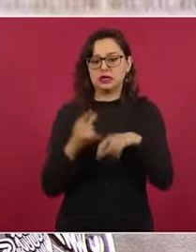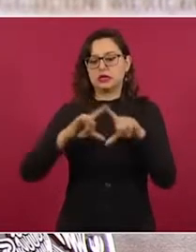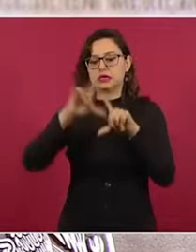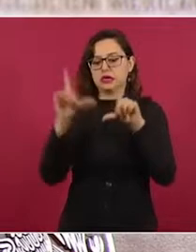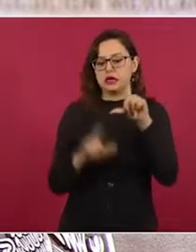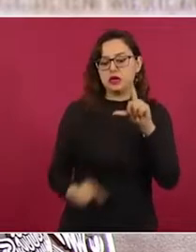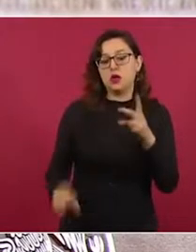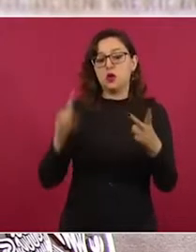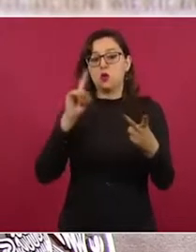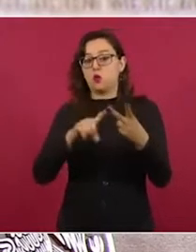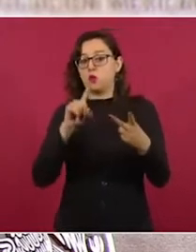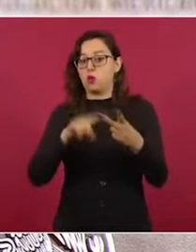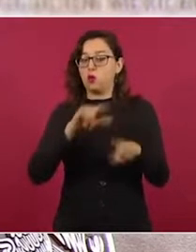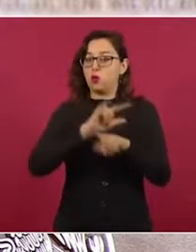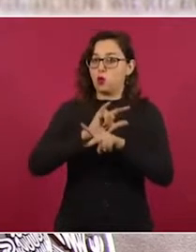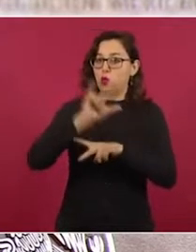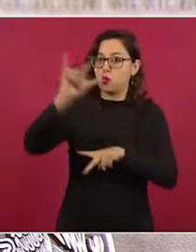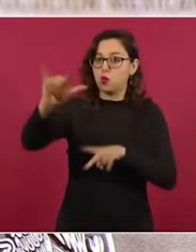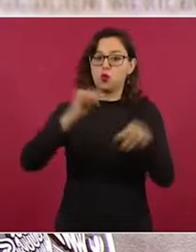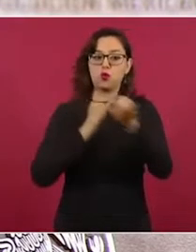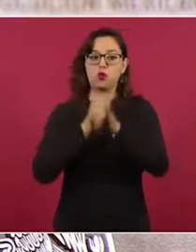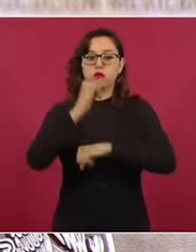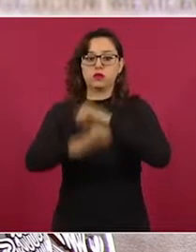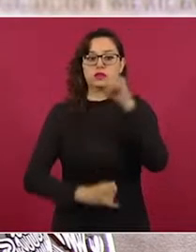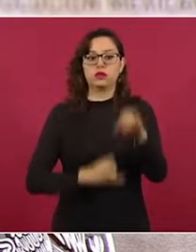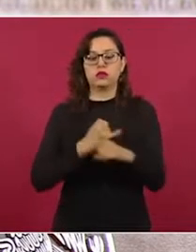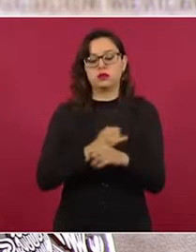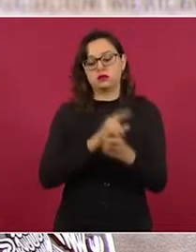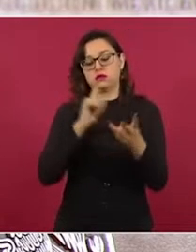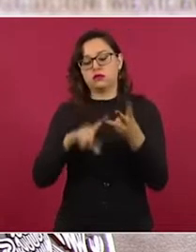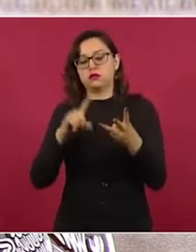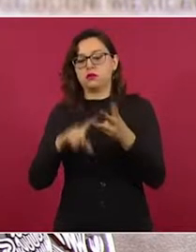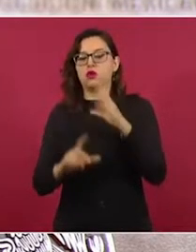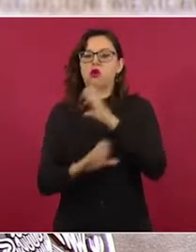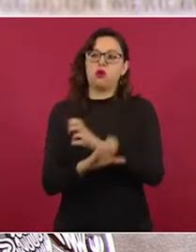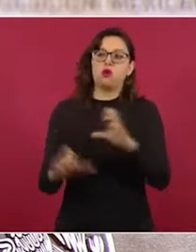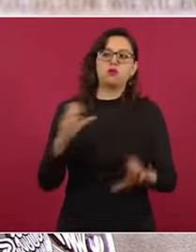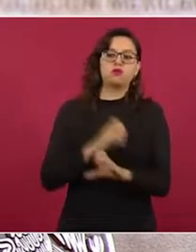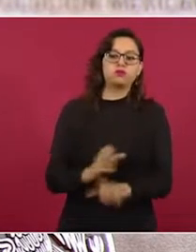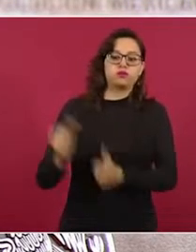carga, informó la administración del AIFA.